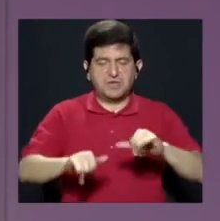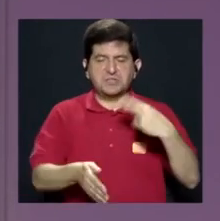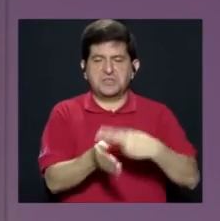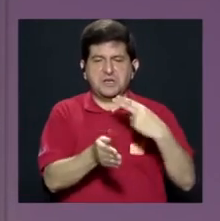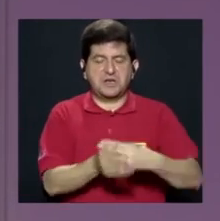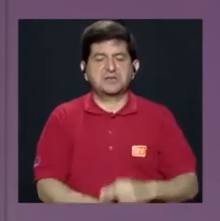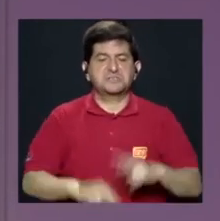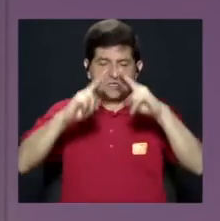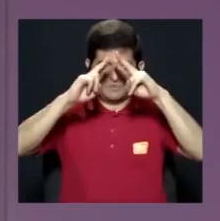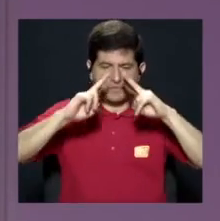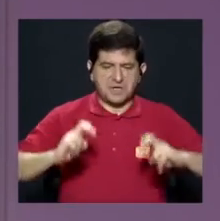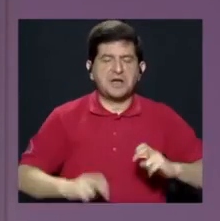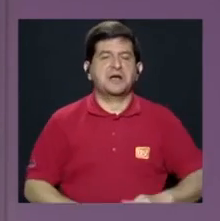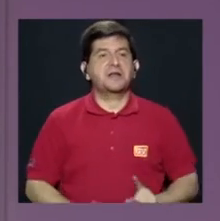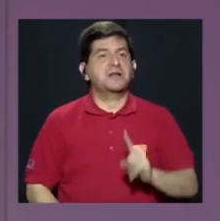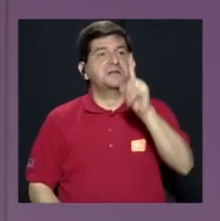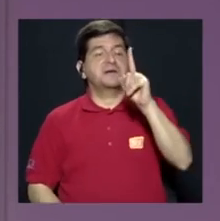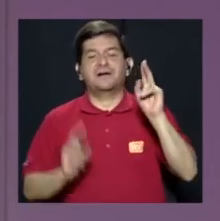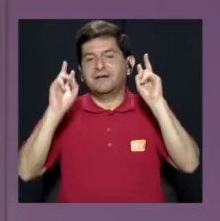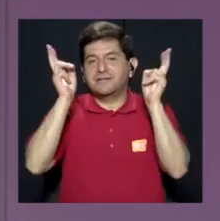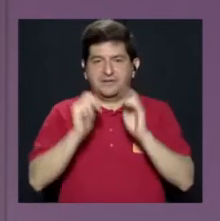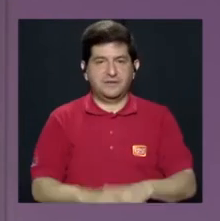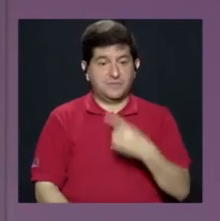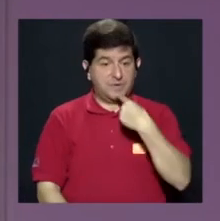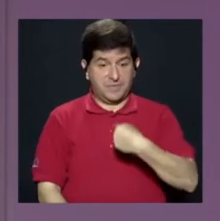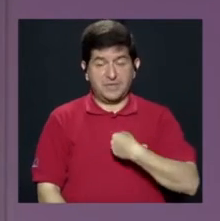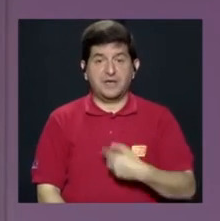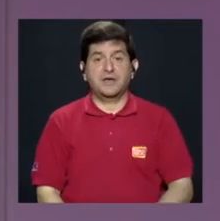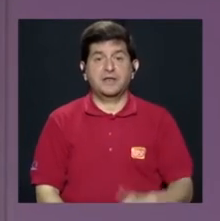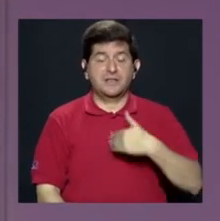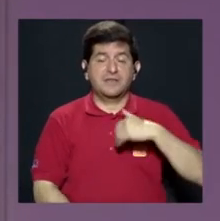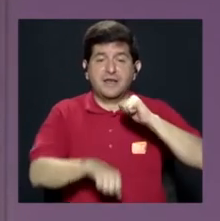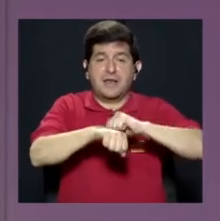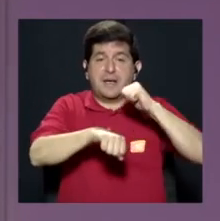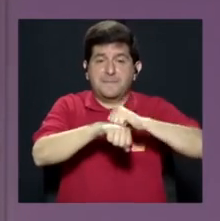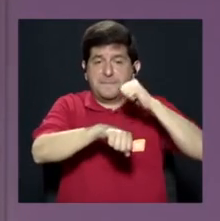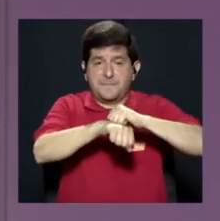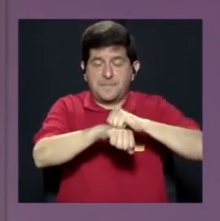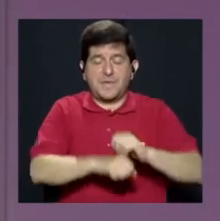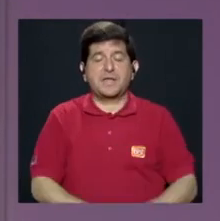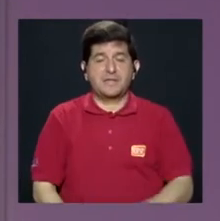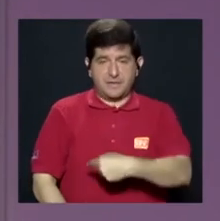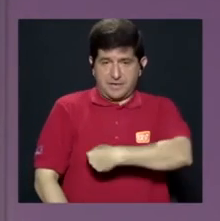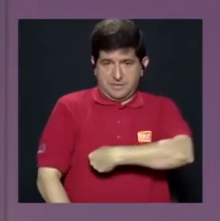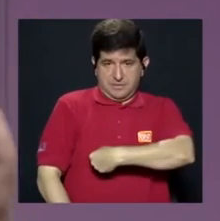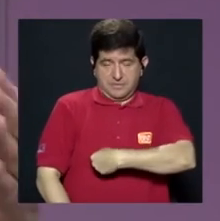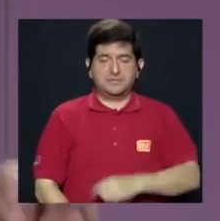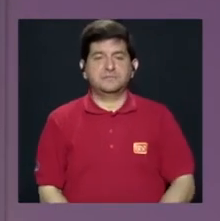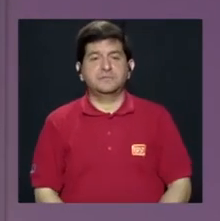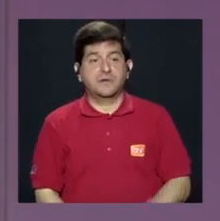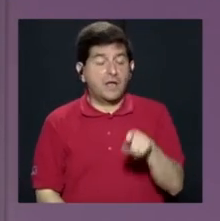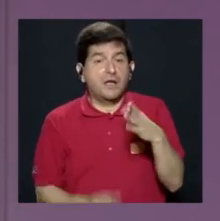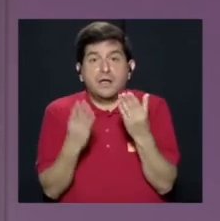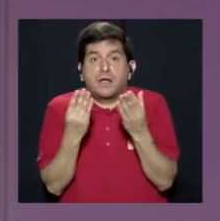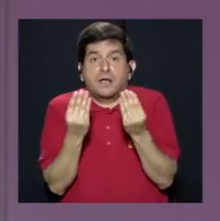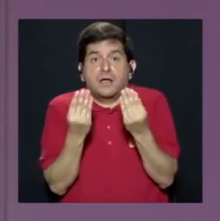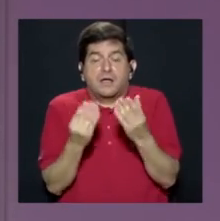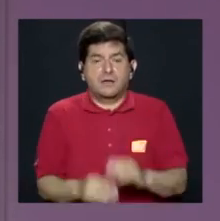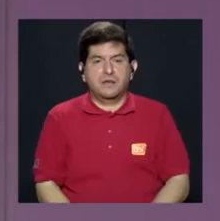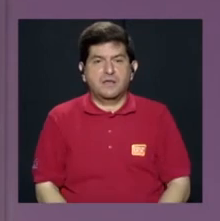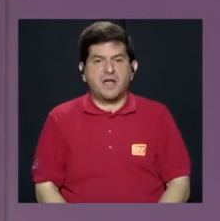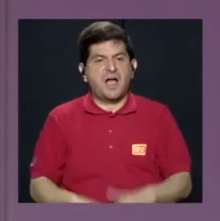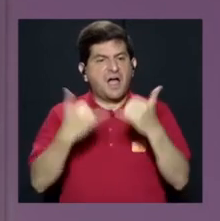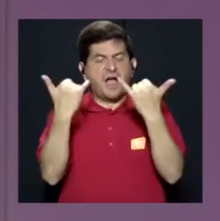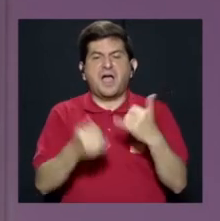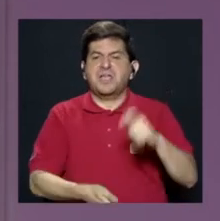exámenes y a ver qué tiene. Arriba, supuestamente, me dijeron que tenía piedras en la vesícula. Entonces, como ella me asustó tanto, me dijo, y de